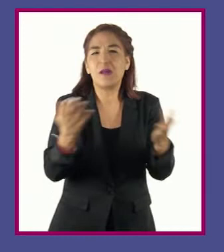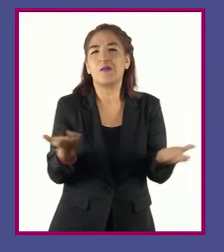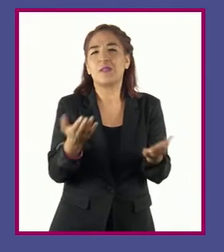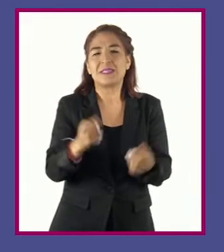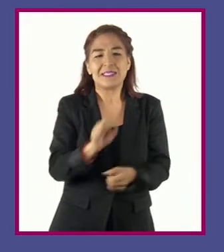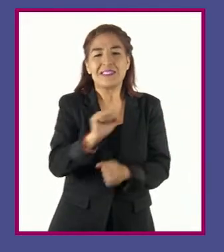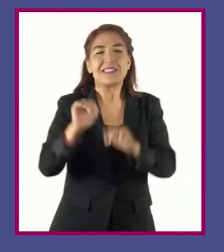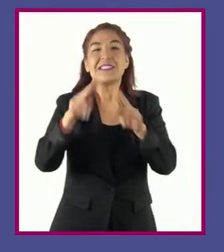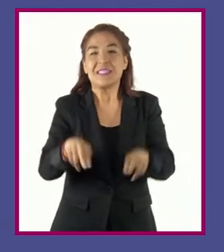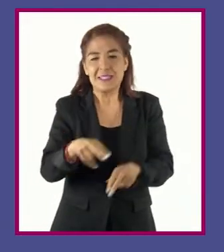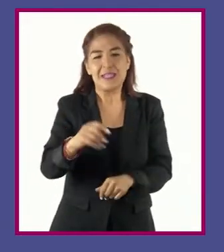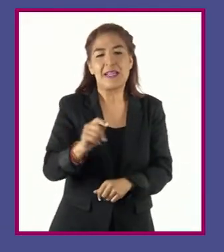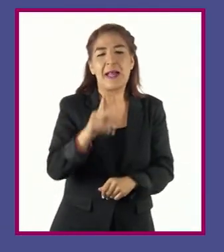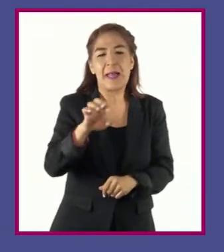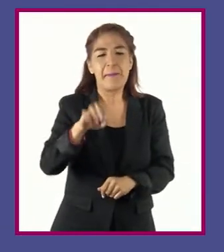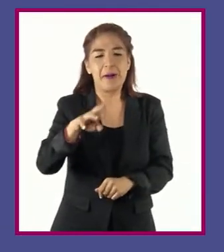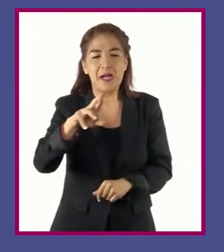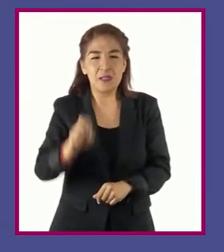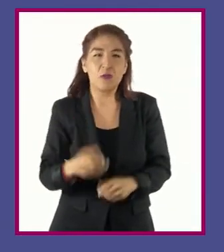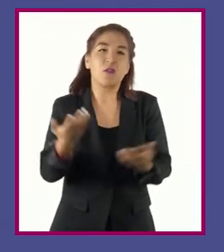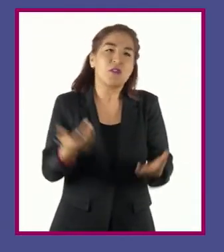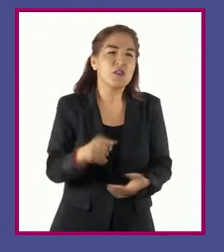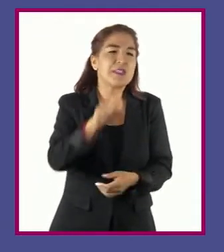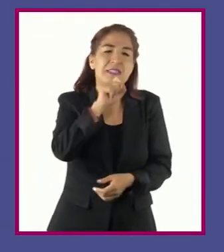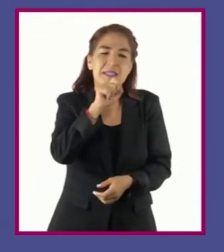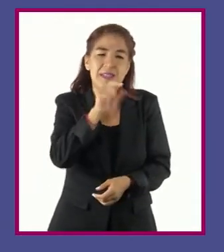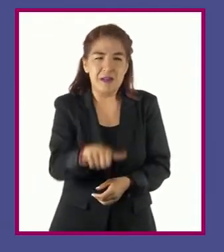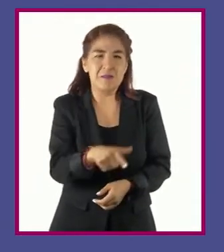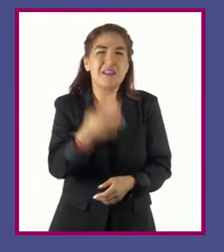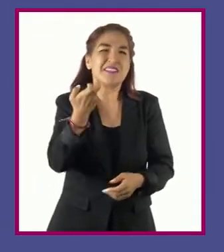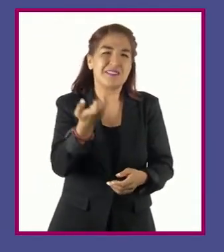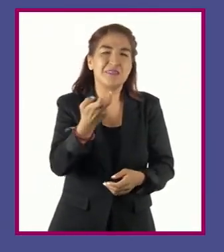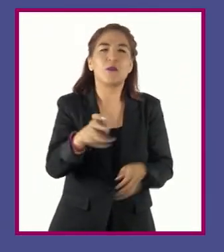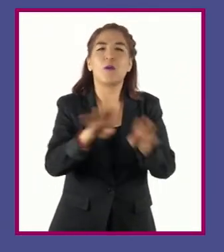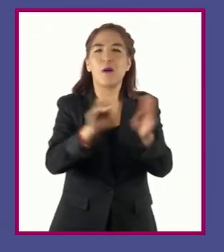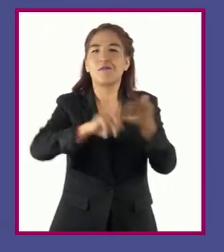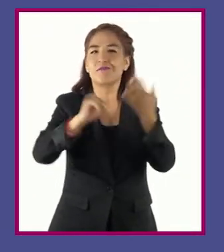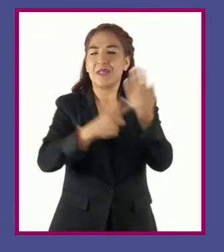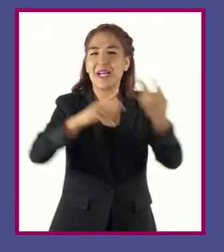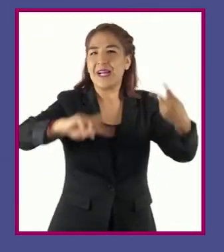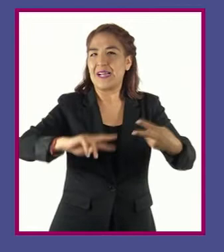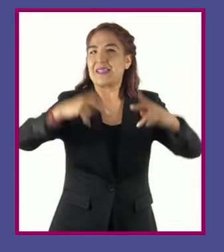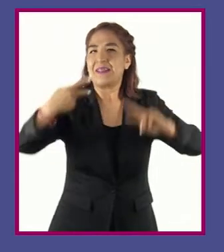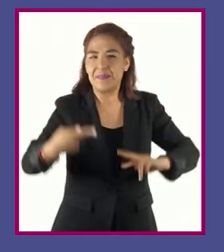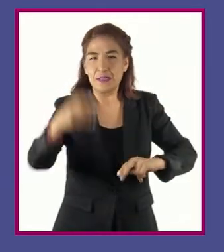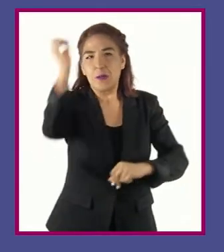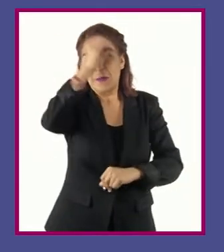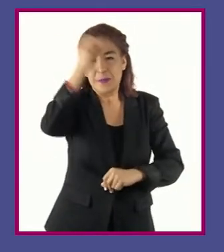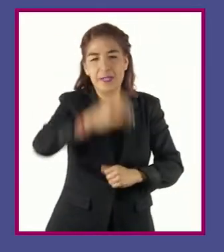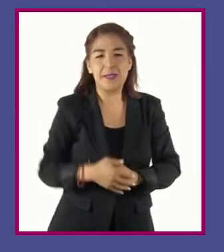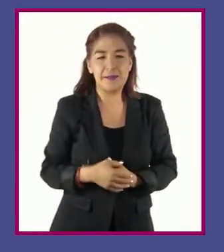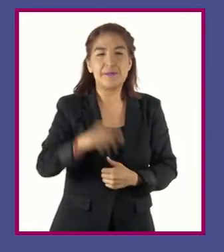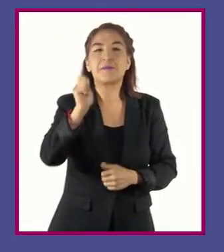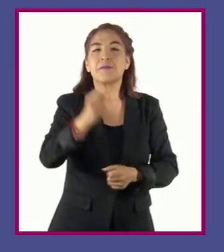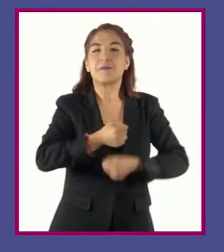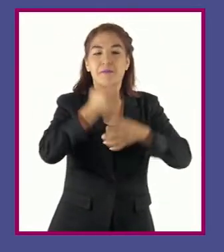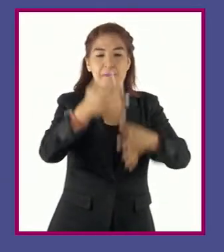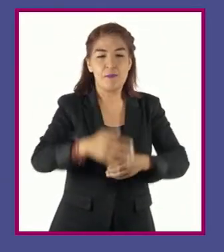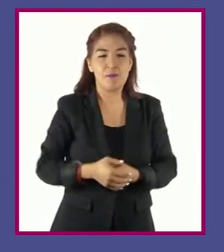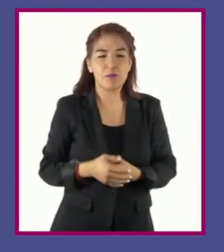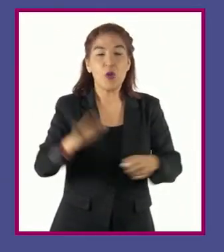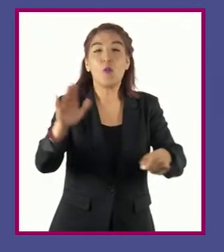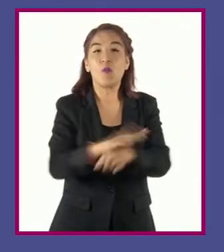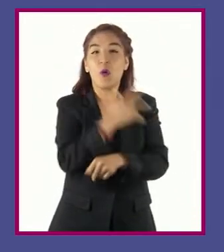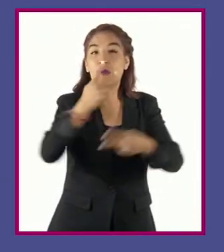no obstante, sirven para contrastar ideas u opiniones. En el siguiente texto, la expresión por el